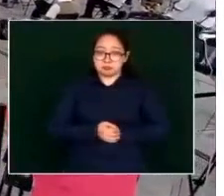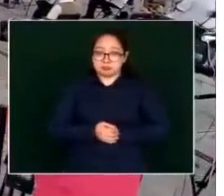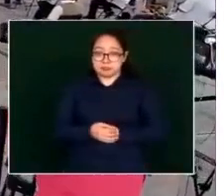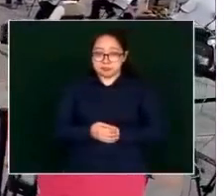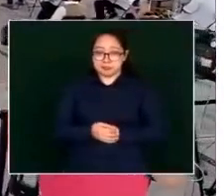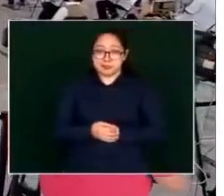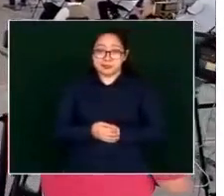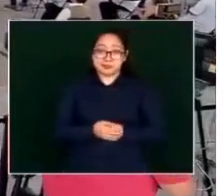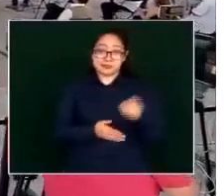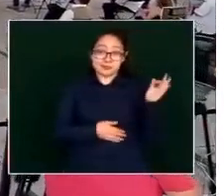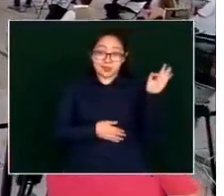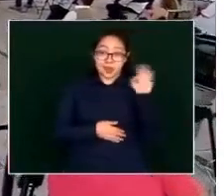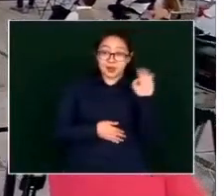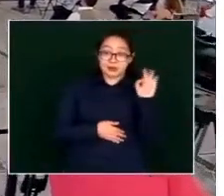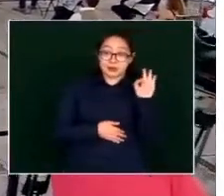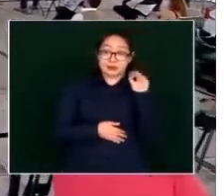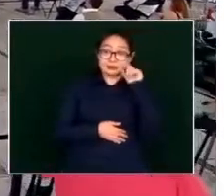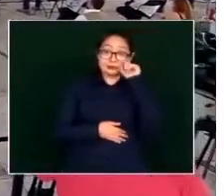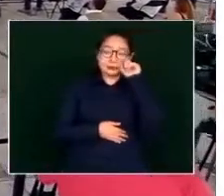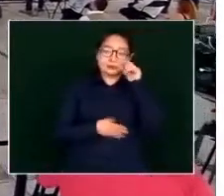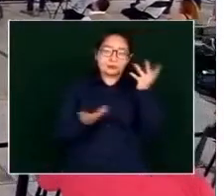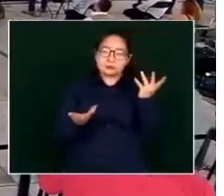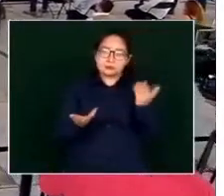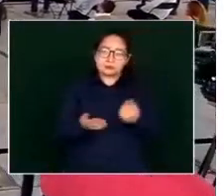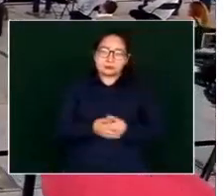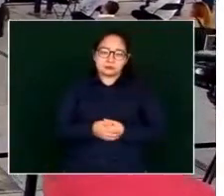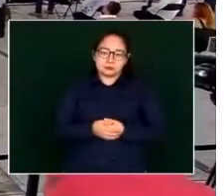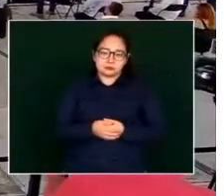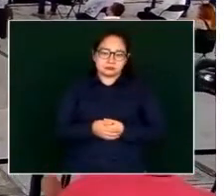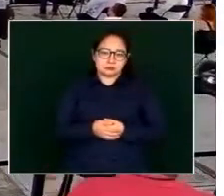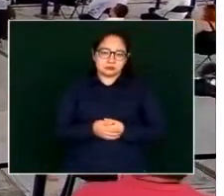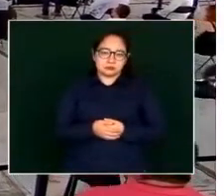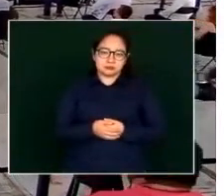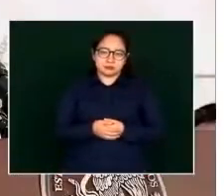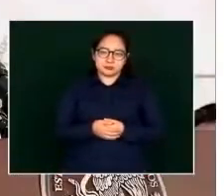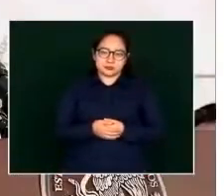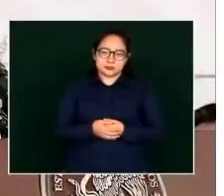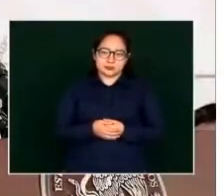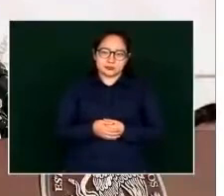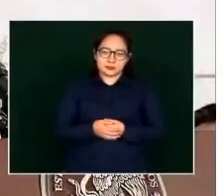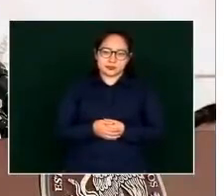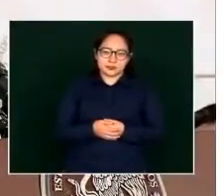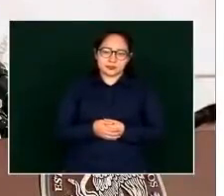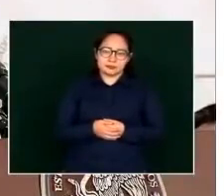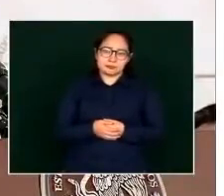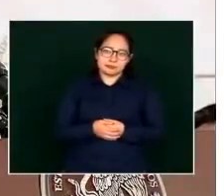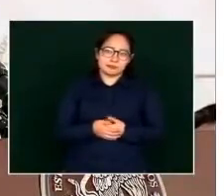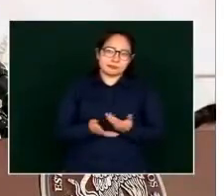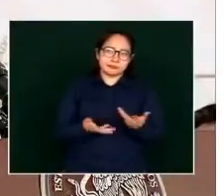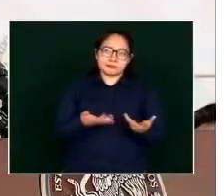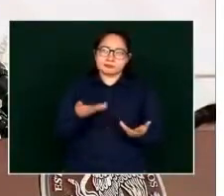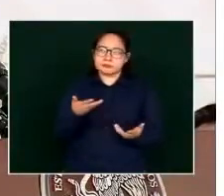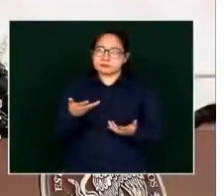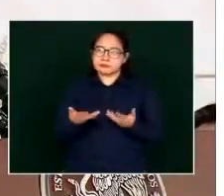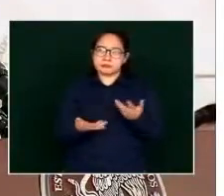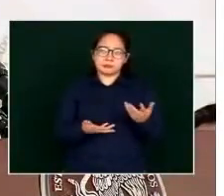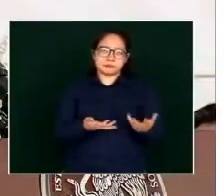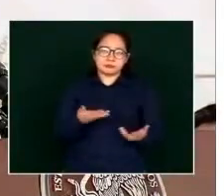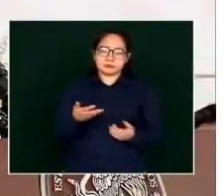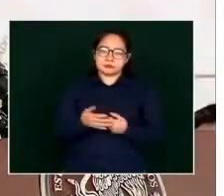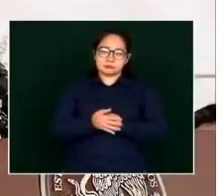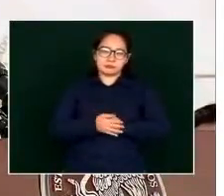Por último, recordó que el lunes 21 de marzo ofrecerá su conferencia mañanera en las instalaciones del nuevo